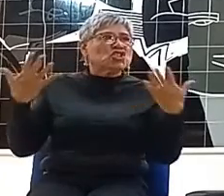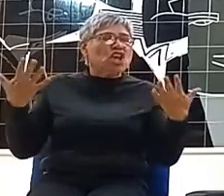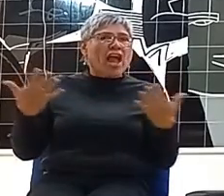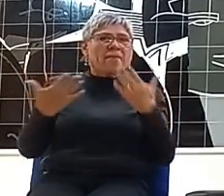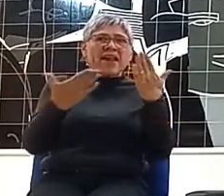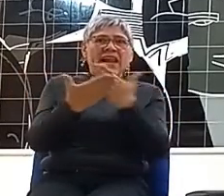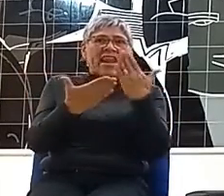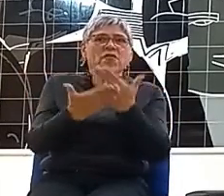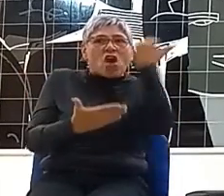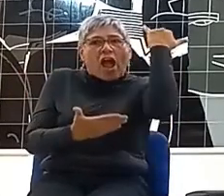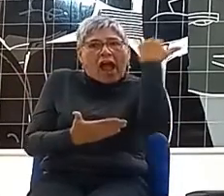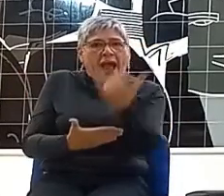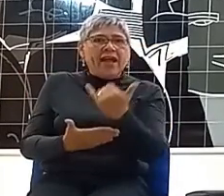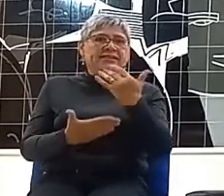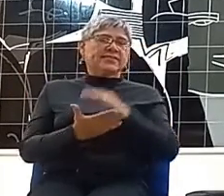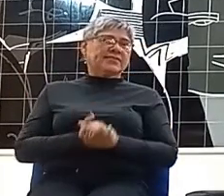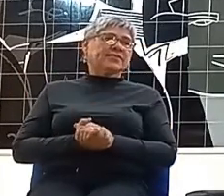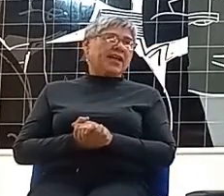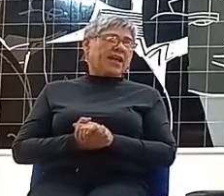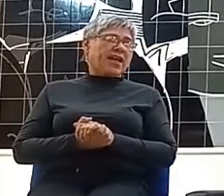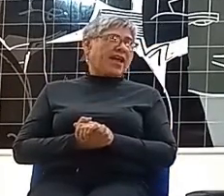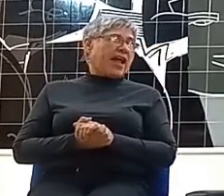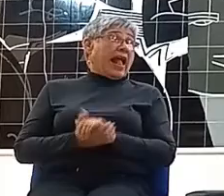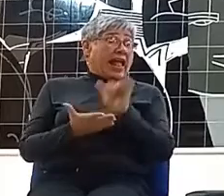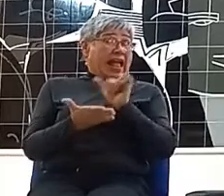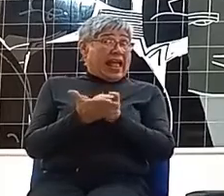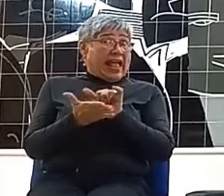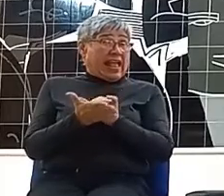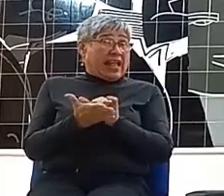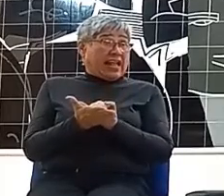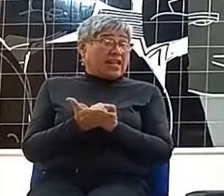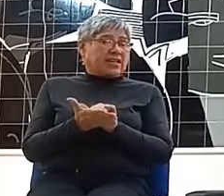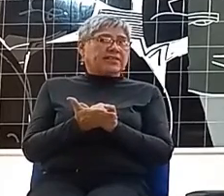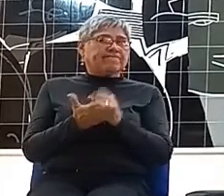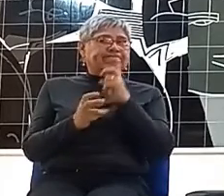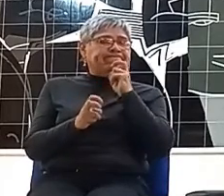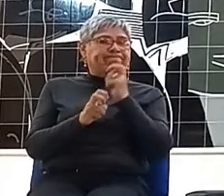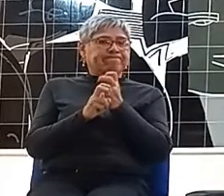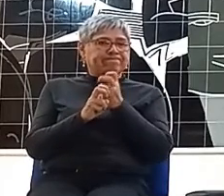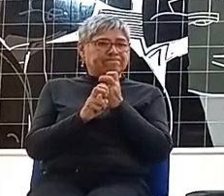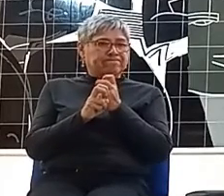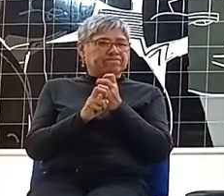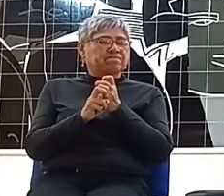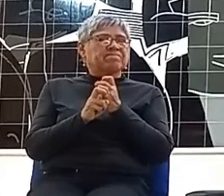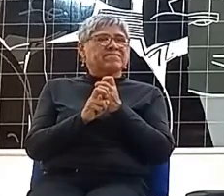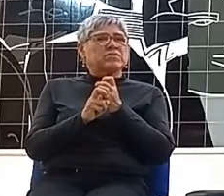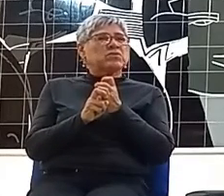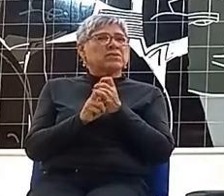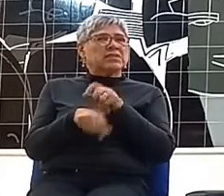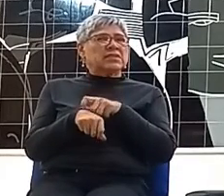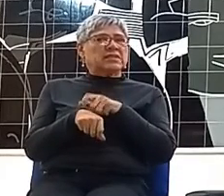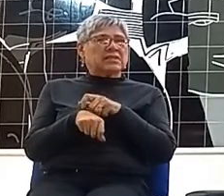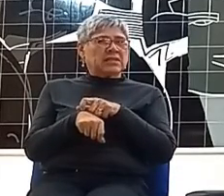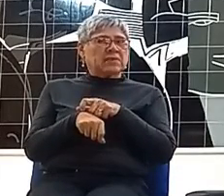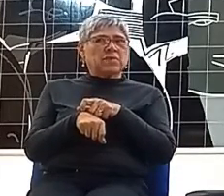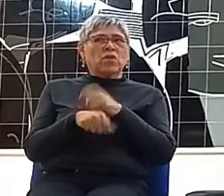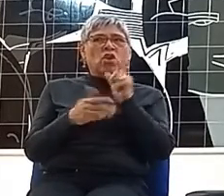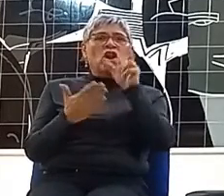libro existe, ¿no? Recuerda lo que hemos dicho, la dificultad que en nuestros tiempos tiene el tema de la